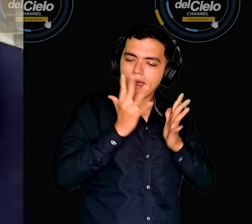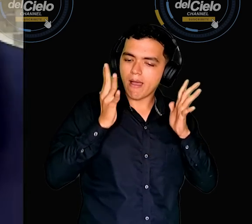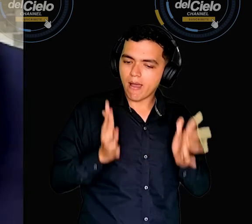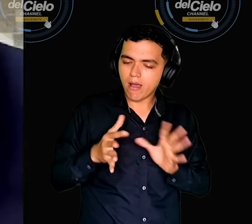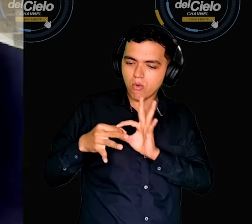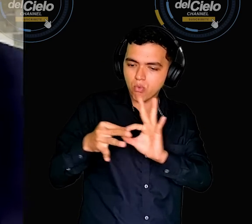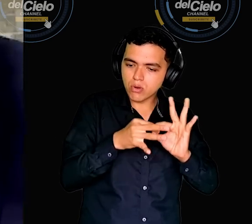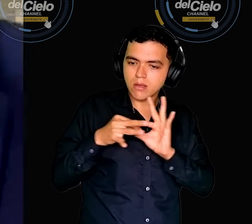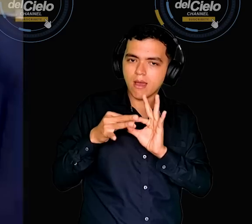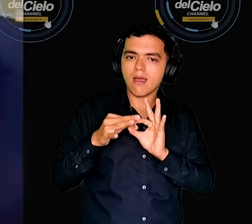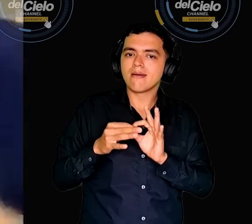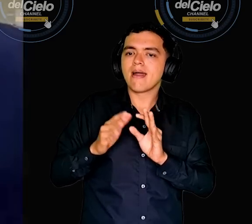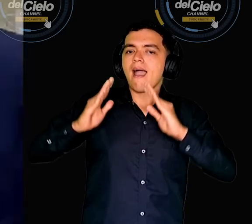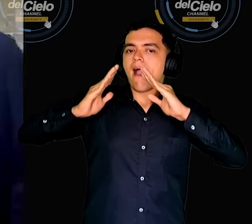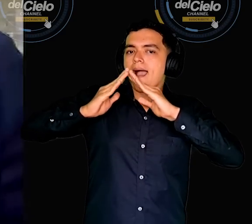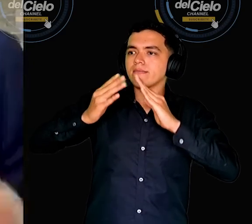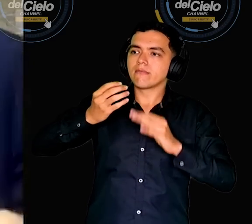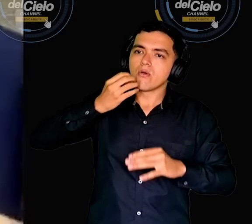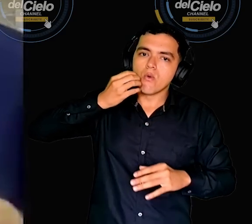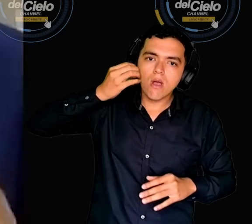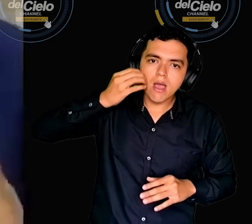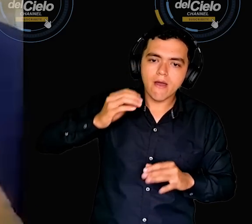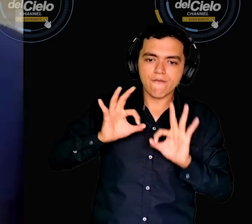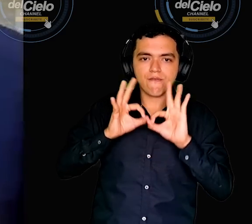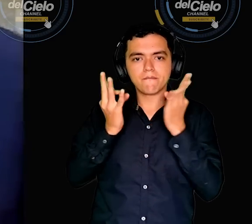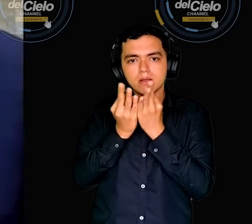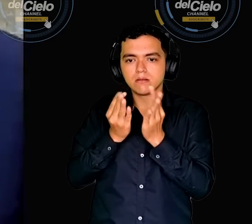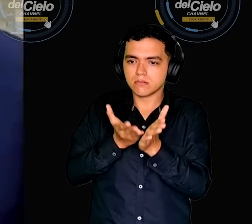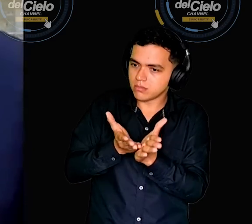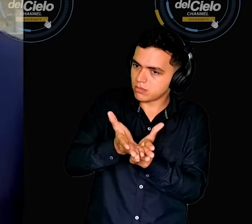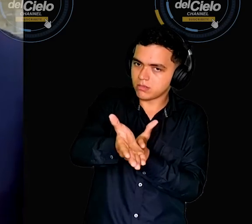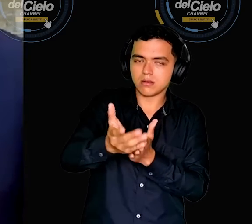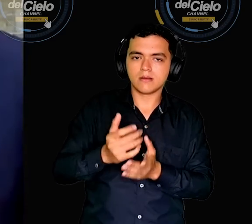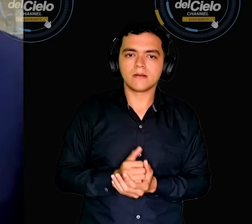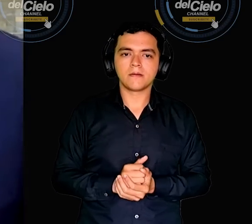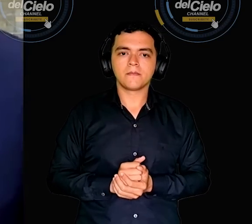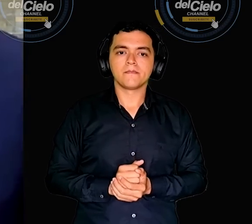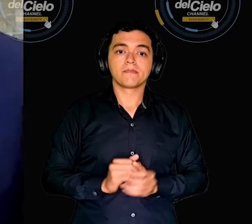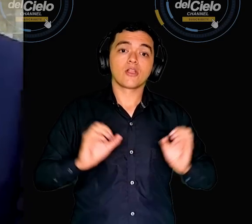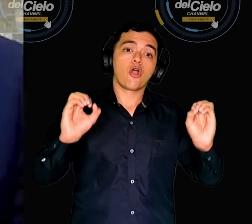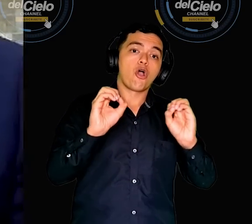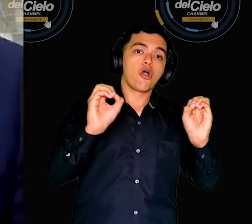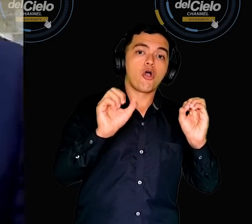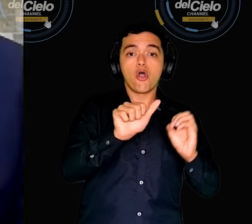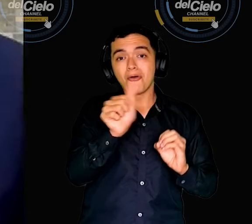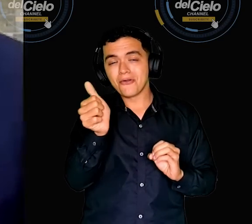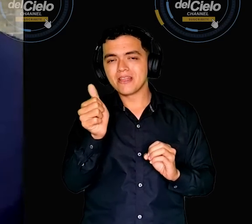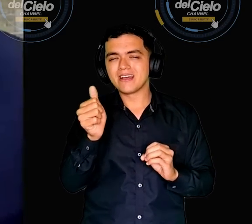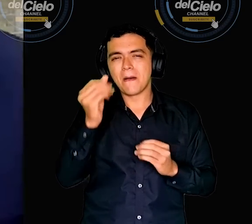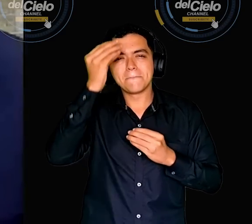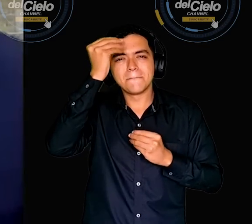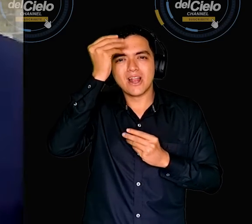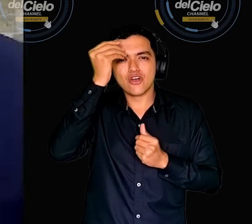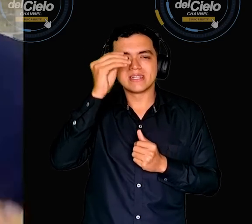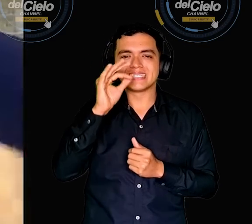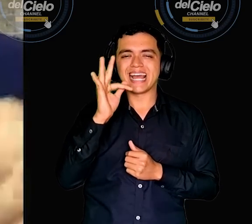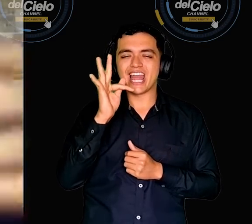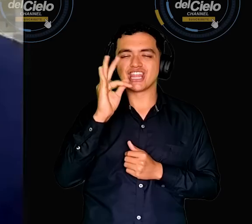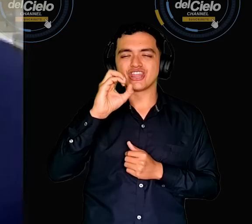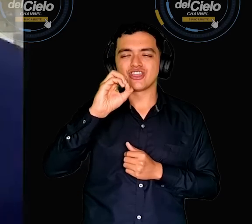es parte de mi responsabilidad, que cuando la verdad aparece, que hay una necesidad real,